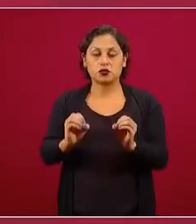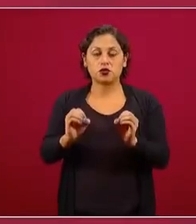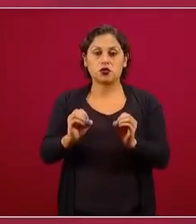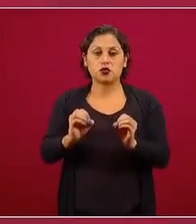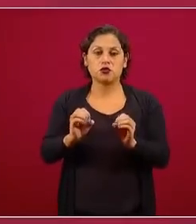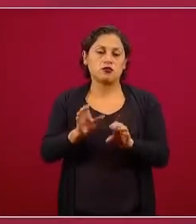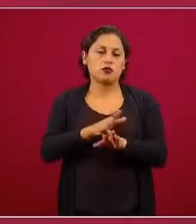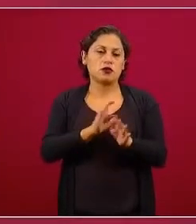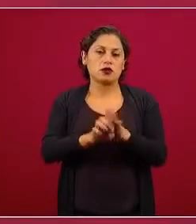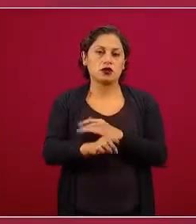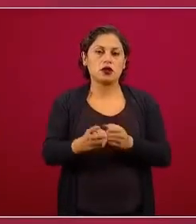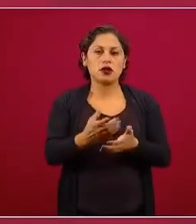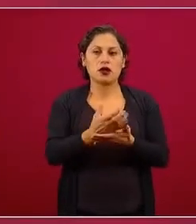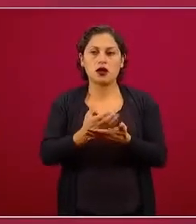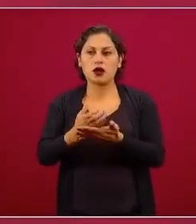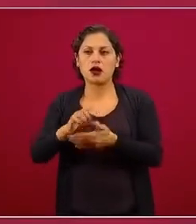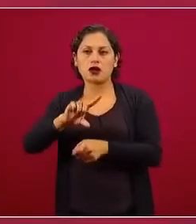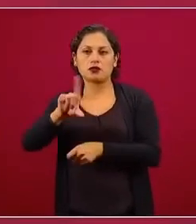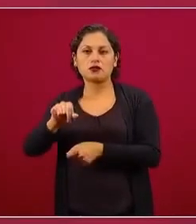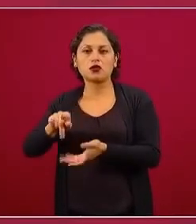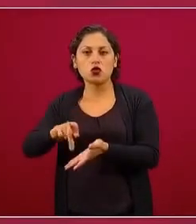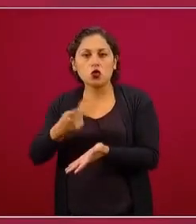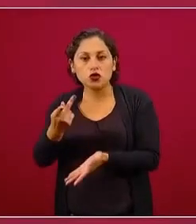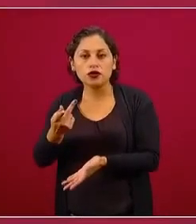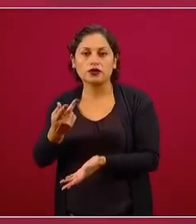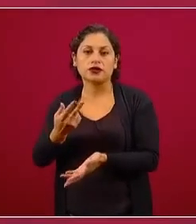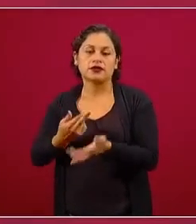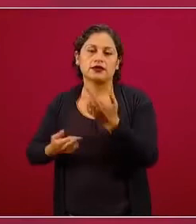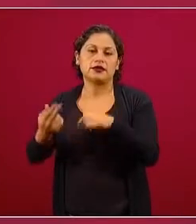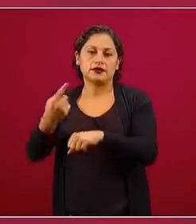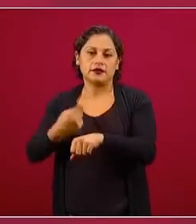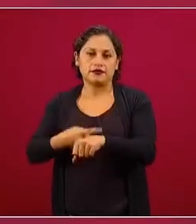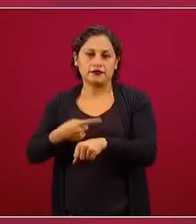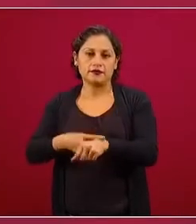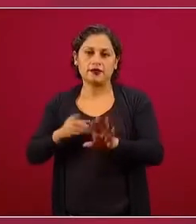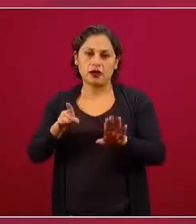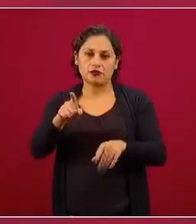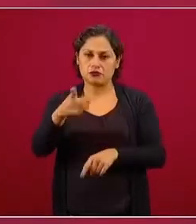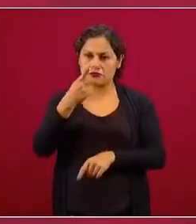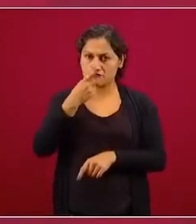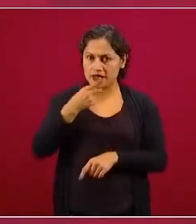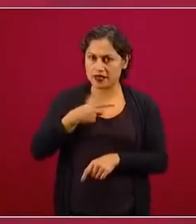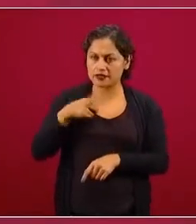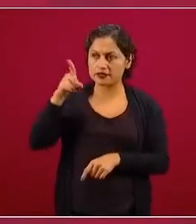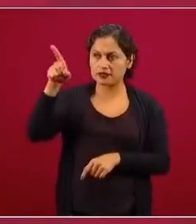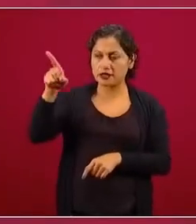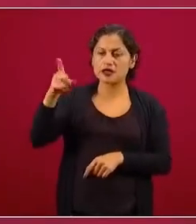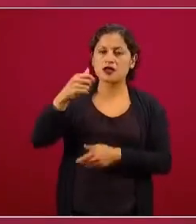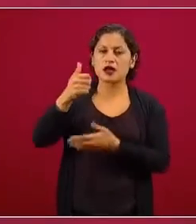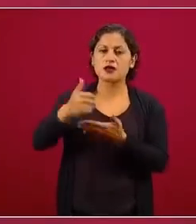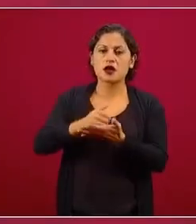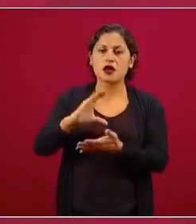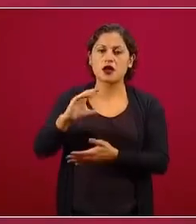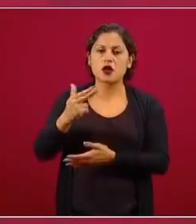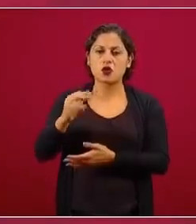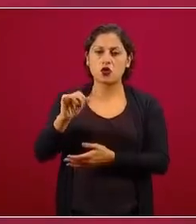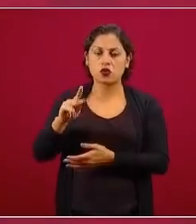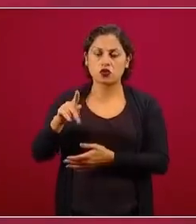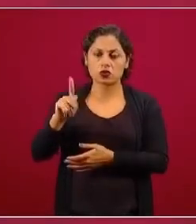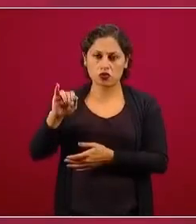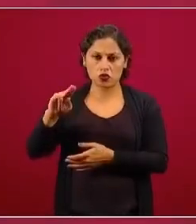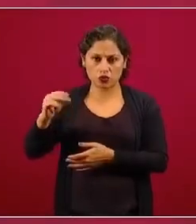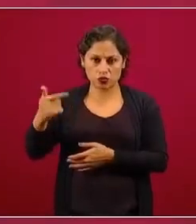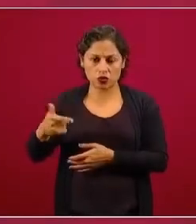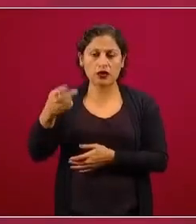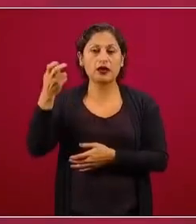COVID-19. Específicamente, el caso que describe, que fue el de Hong Kong, que efectivamente es el primero, más allá de algunas